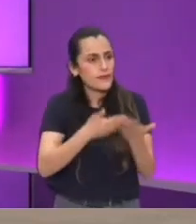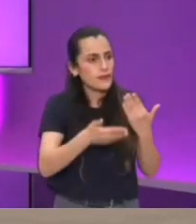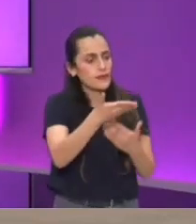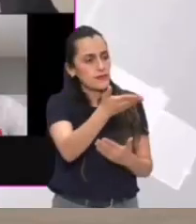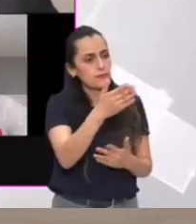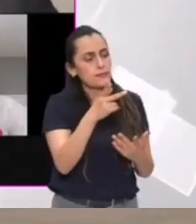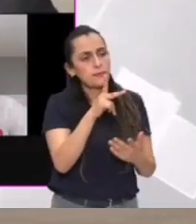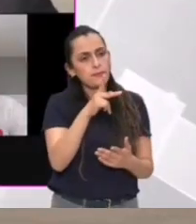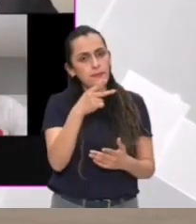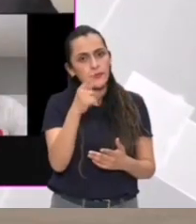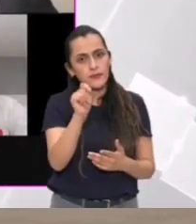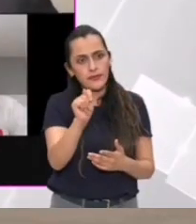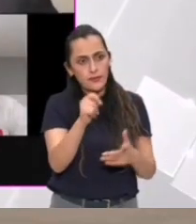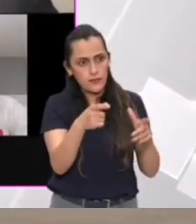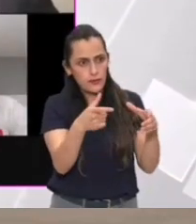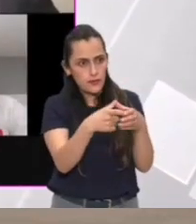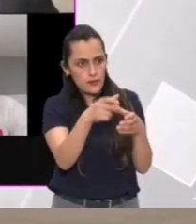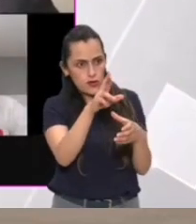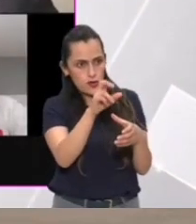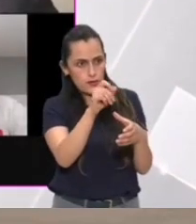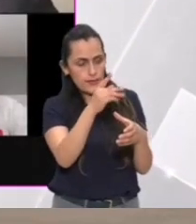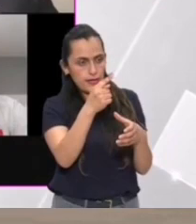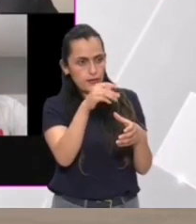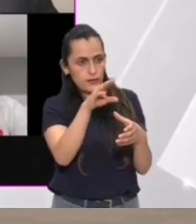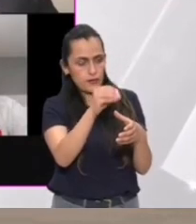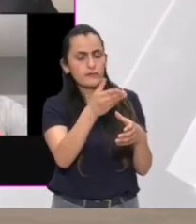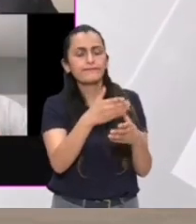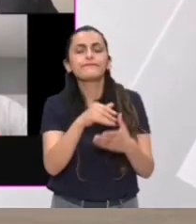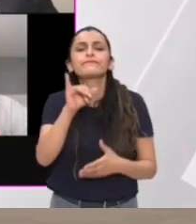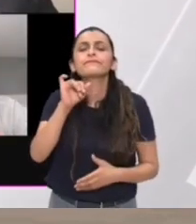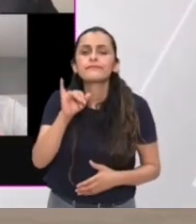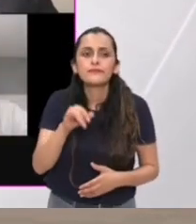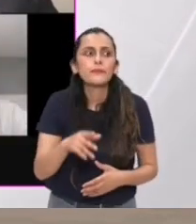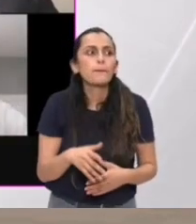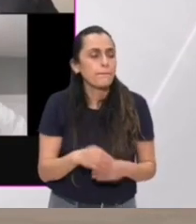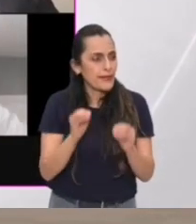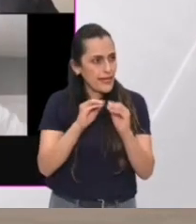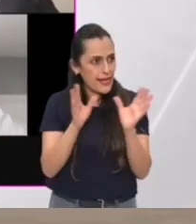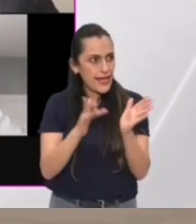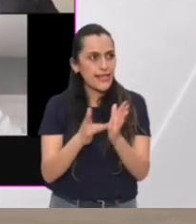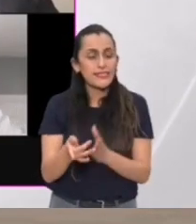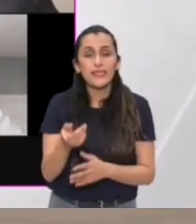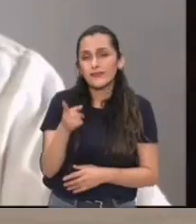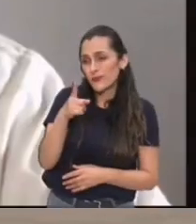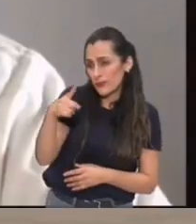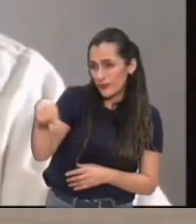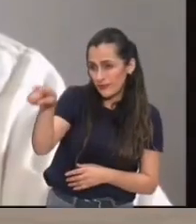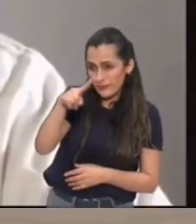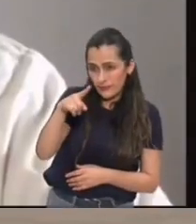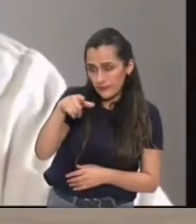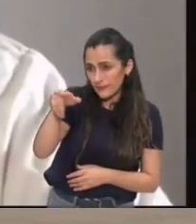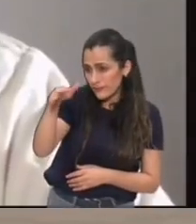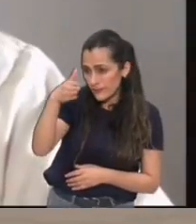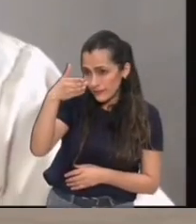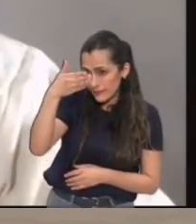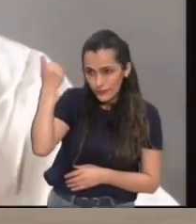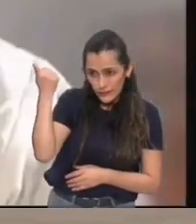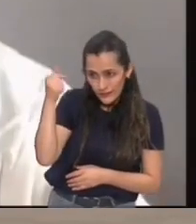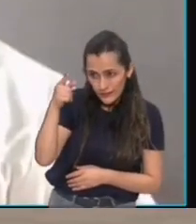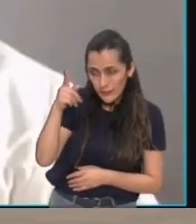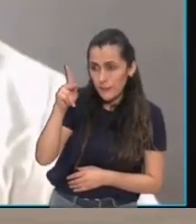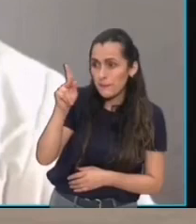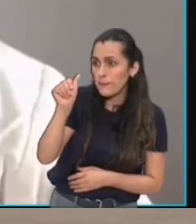Adelante. Sí, muchas gracias. Lo que no ignoramos, PAN, PRI,